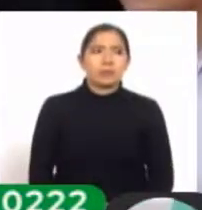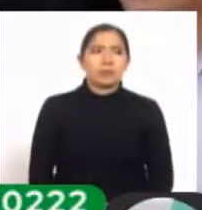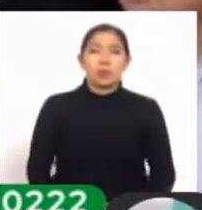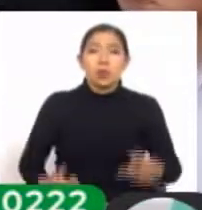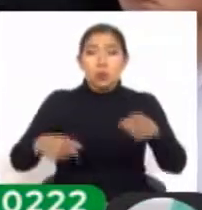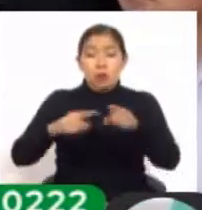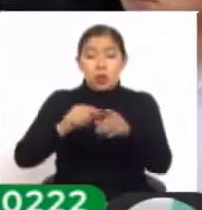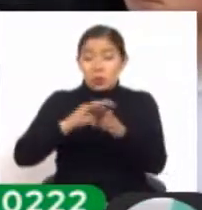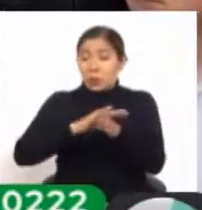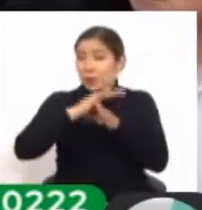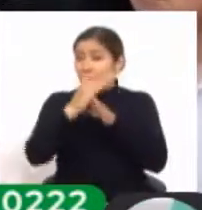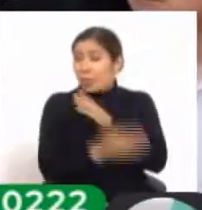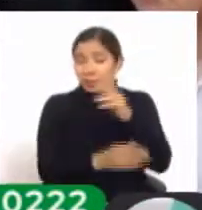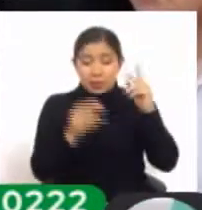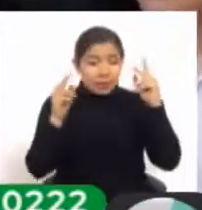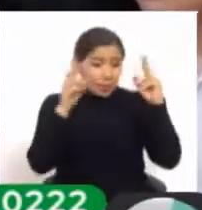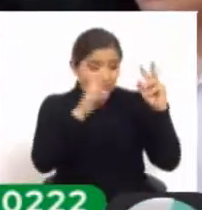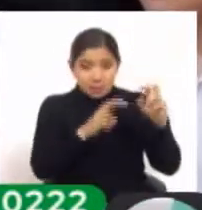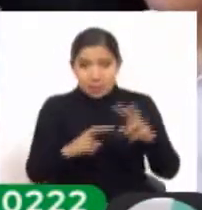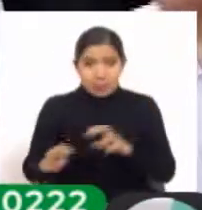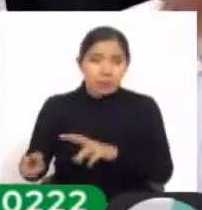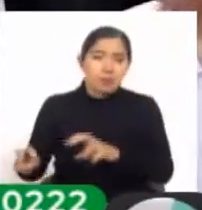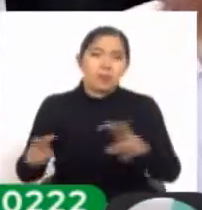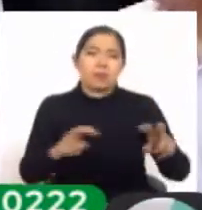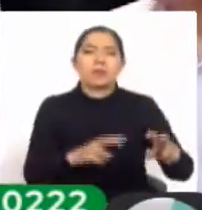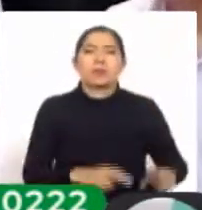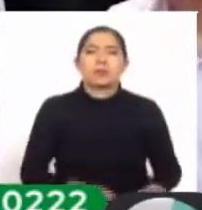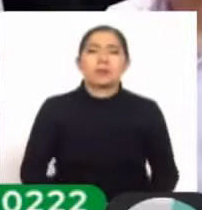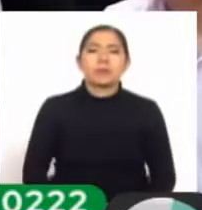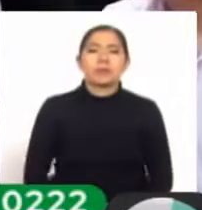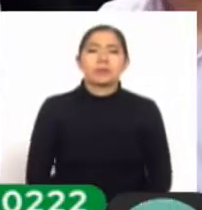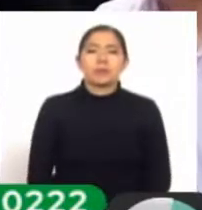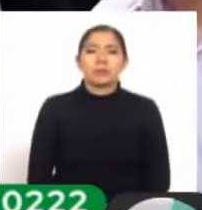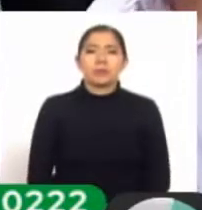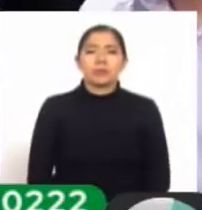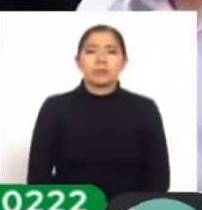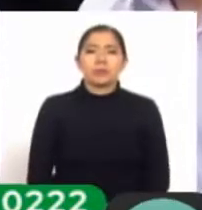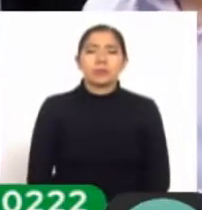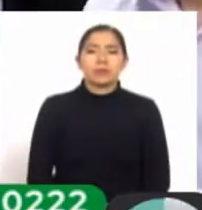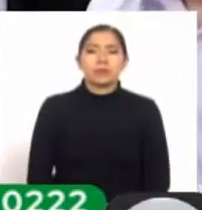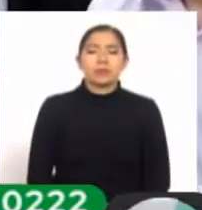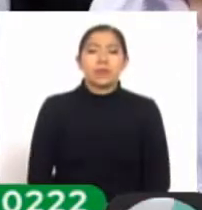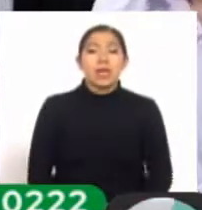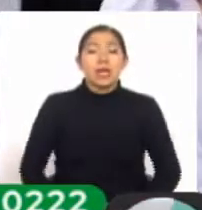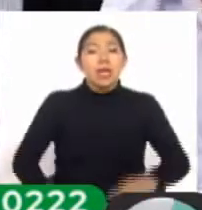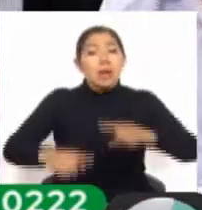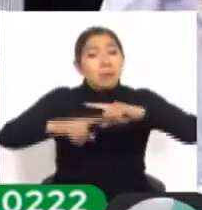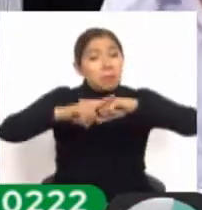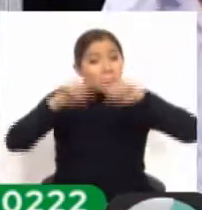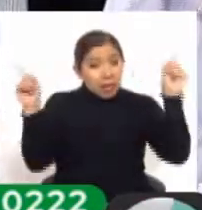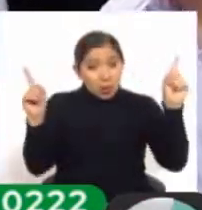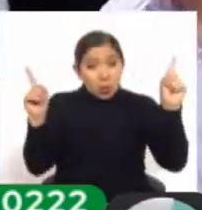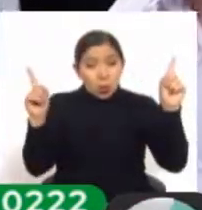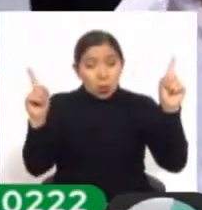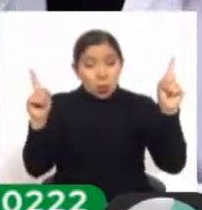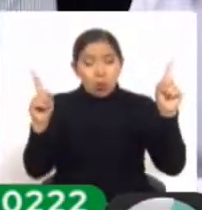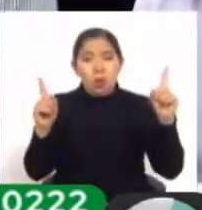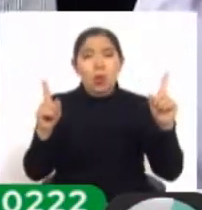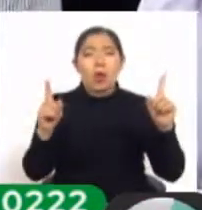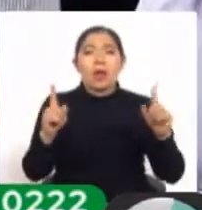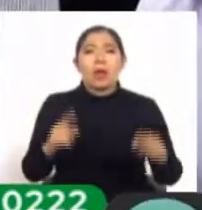hayan consolidado algunas diligencias investigativas. Pero